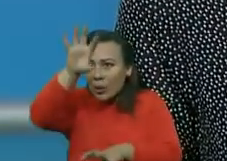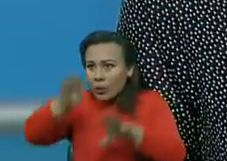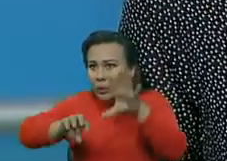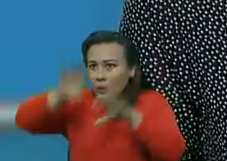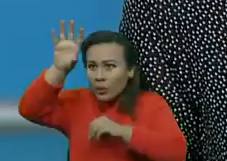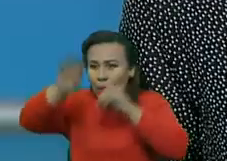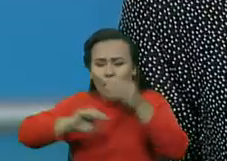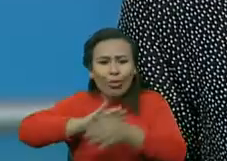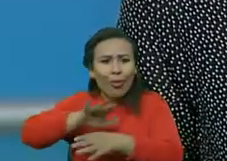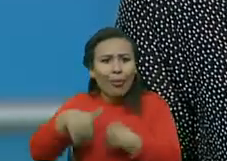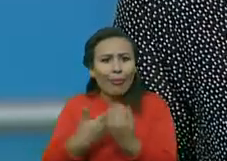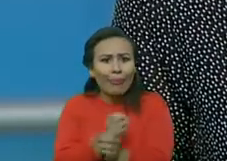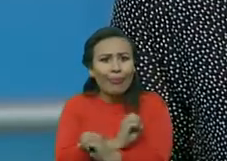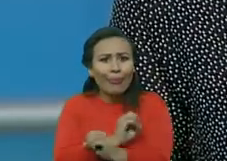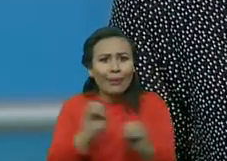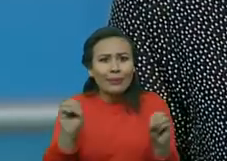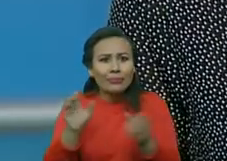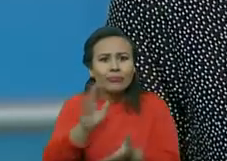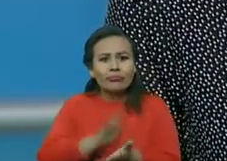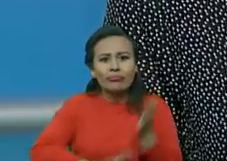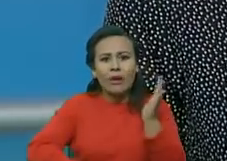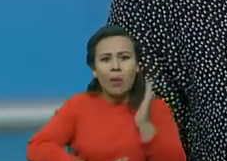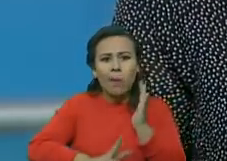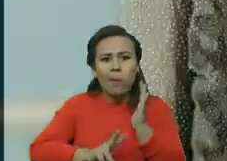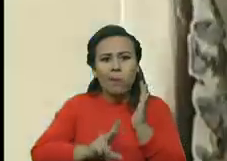casa. Enseguida un informe.